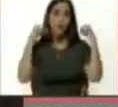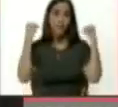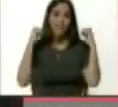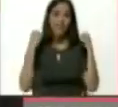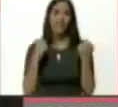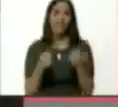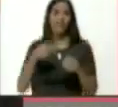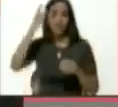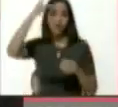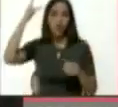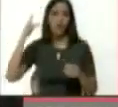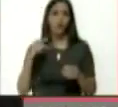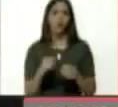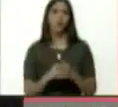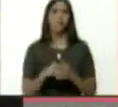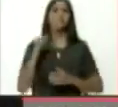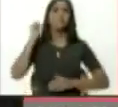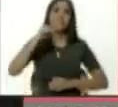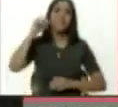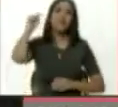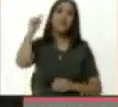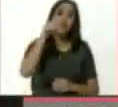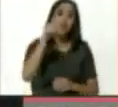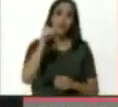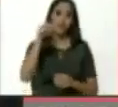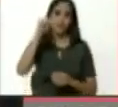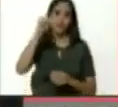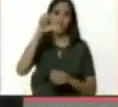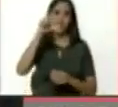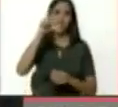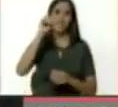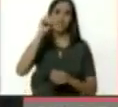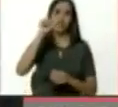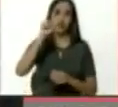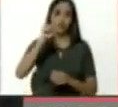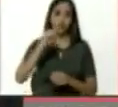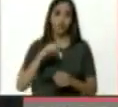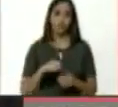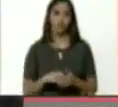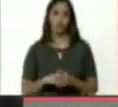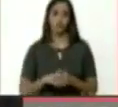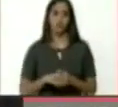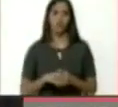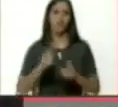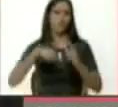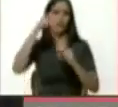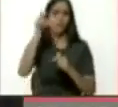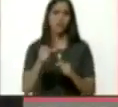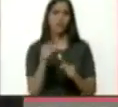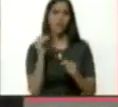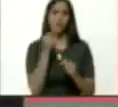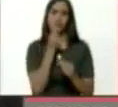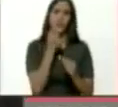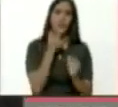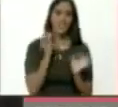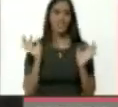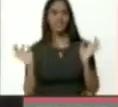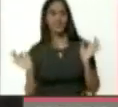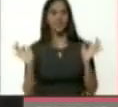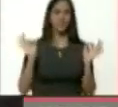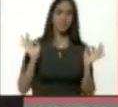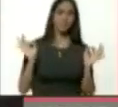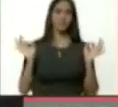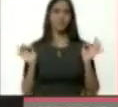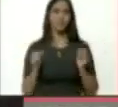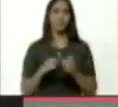operaciones psicológicas. Sí, señor Bocaranda, usted, señor Bocaranda. Y otro más por ahí que habla bien bonito.